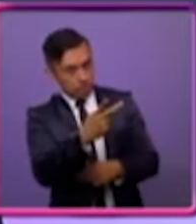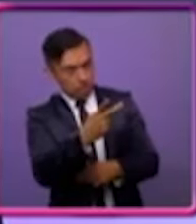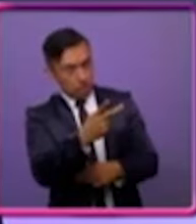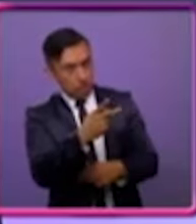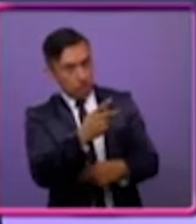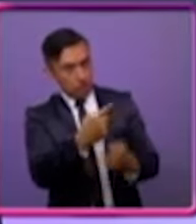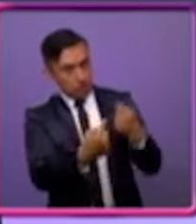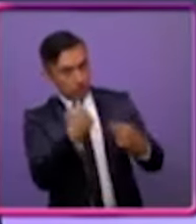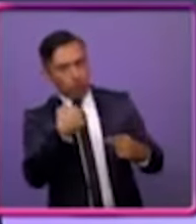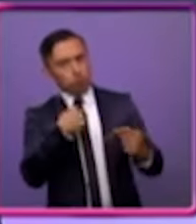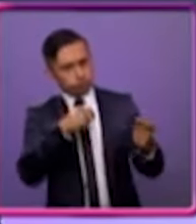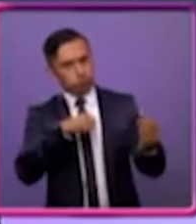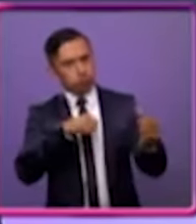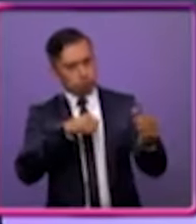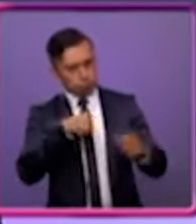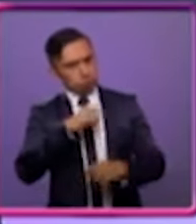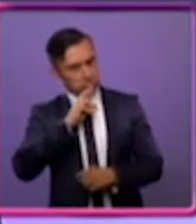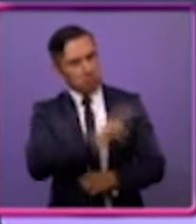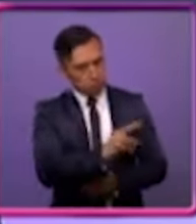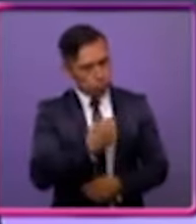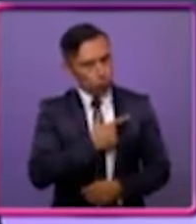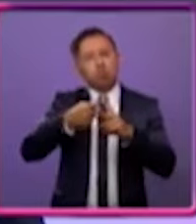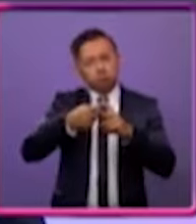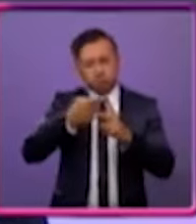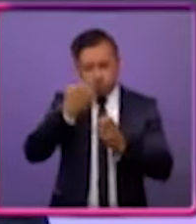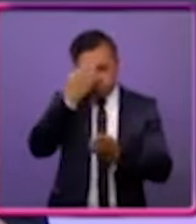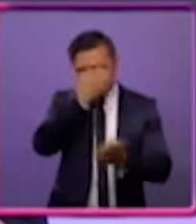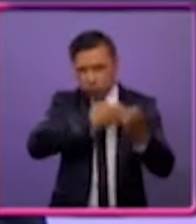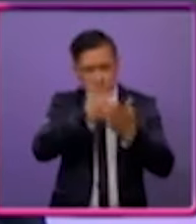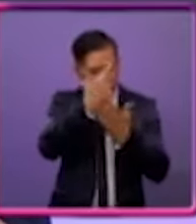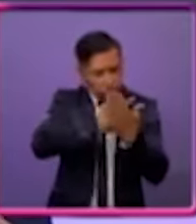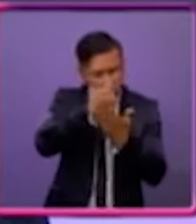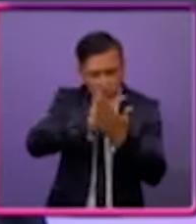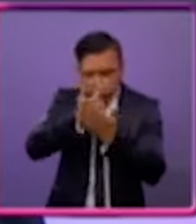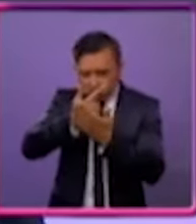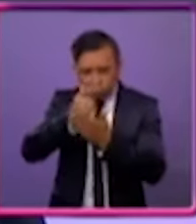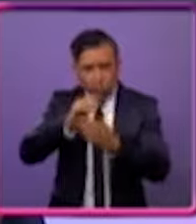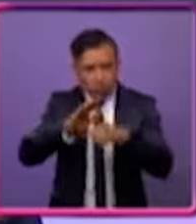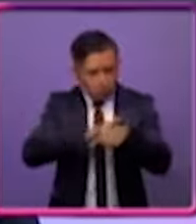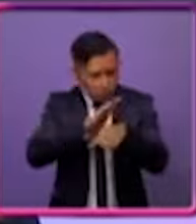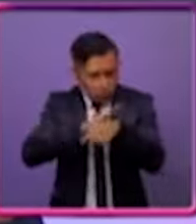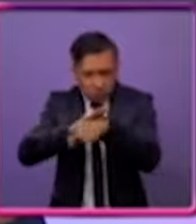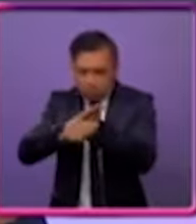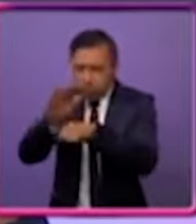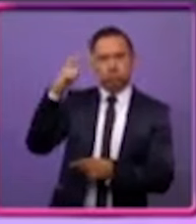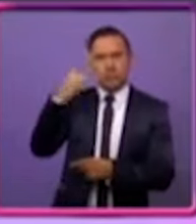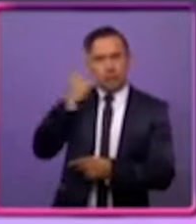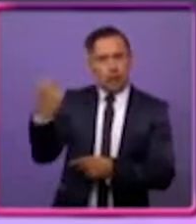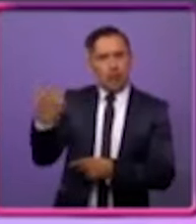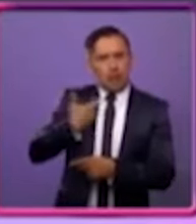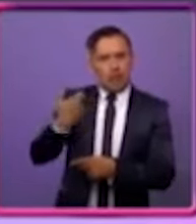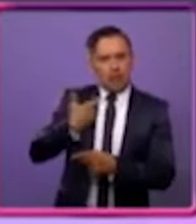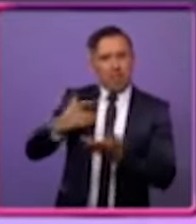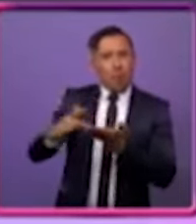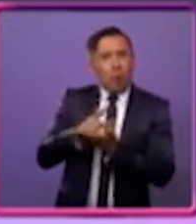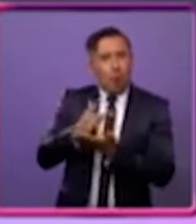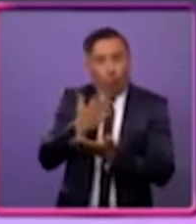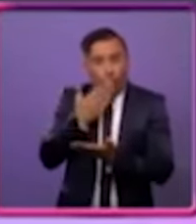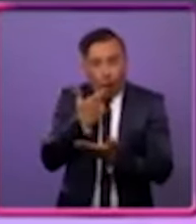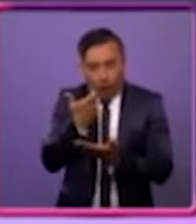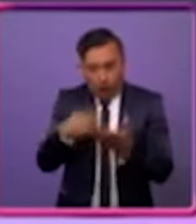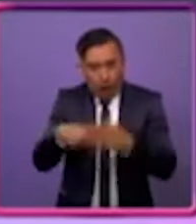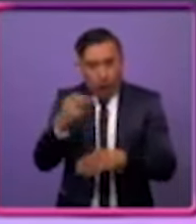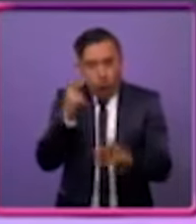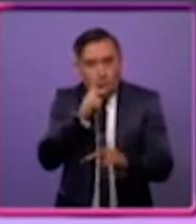favorecidos por el voto finalmente cada uno de los candidatos tuvo un minuto para exponer sus conclusiones y así esperar el